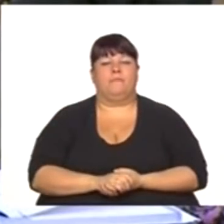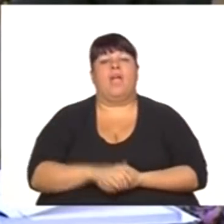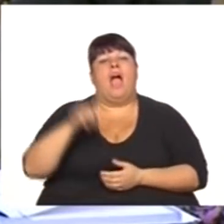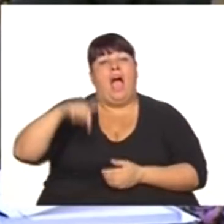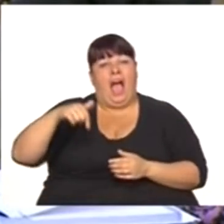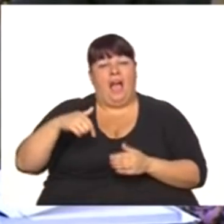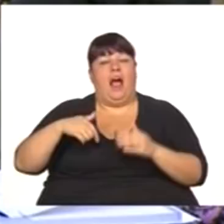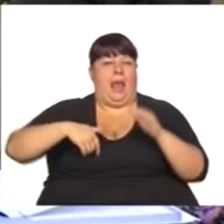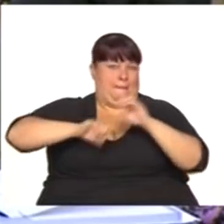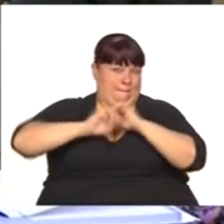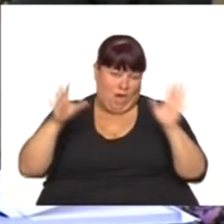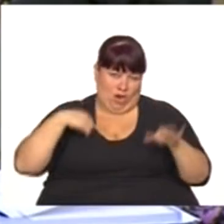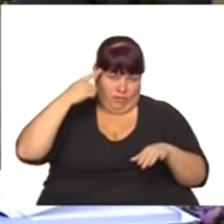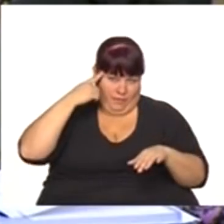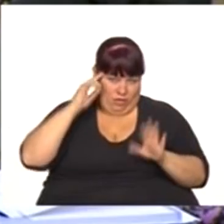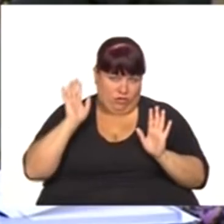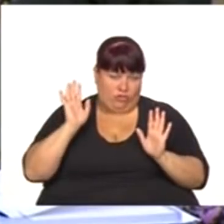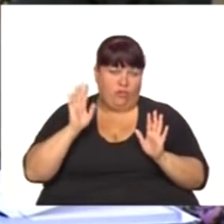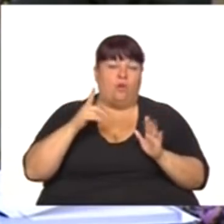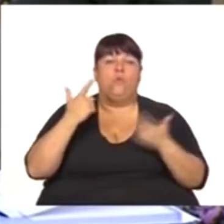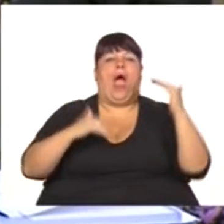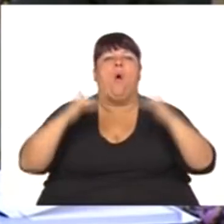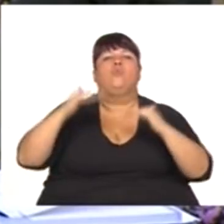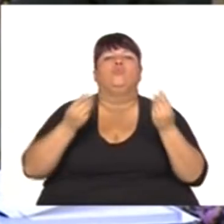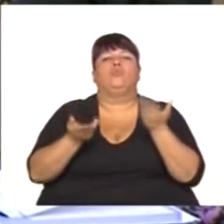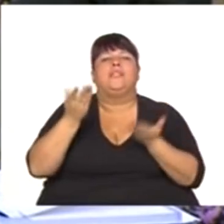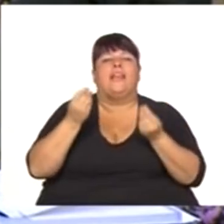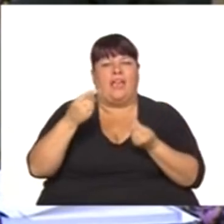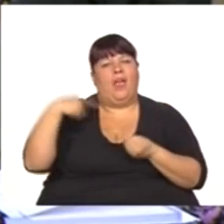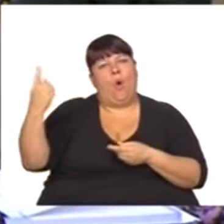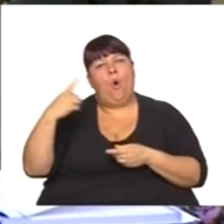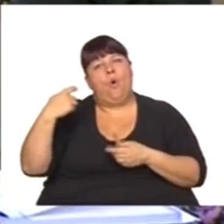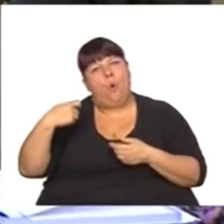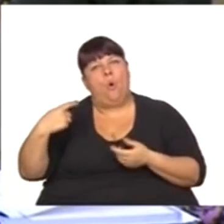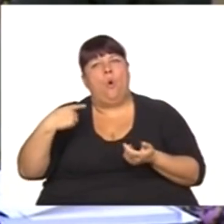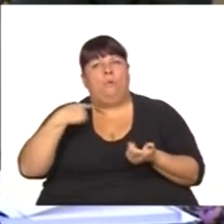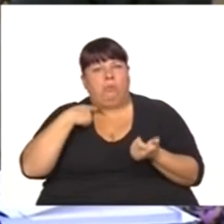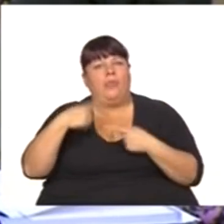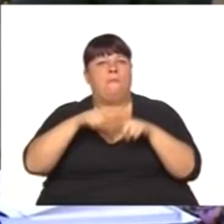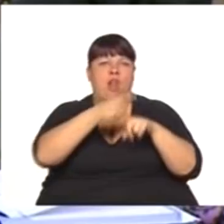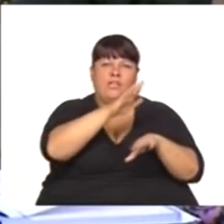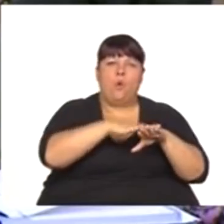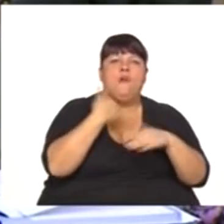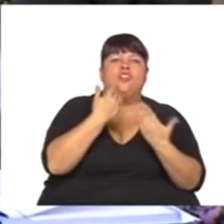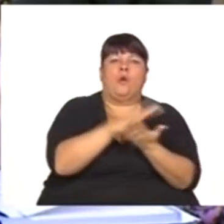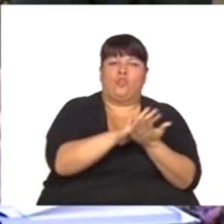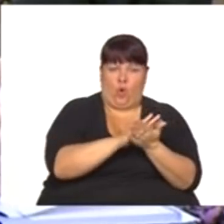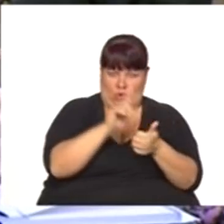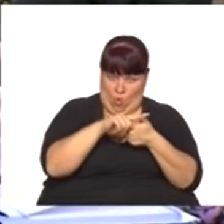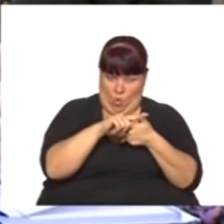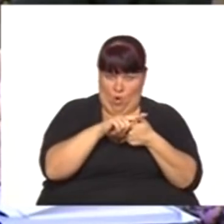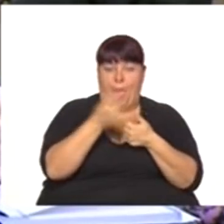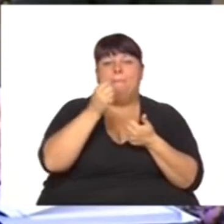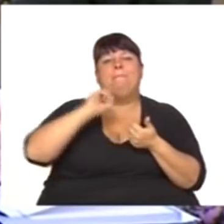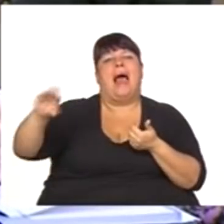Ahora hay una injusticia mayor, creemos. La injusticia de que le estamos haciendo pagar a los jubilados por las cosas que la clase política no sabe resolver. Una, el fondo